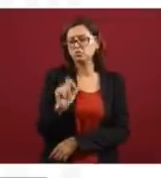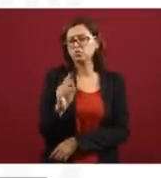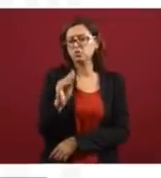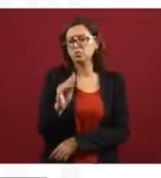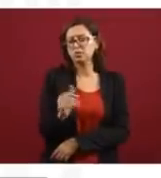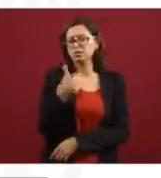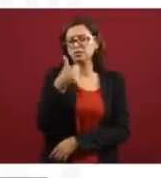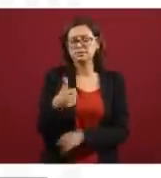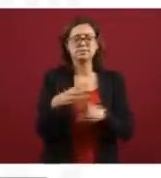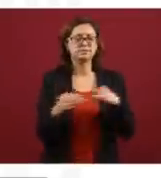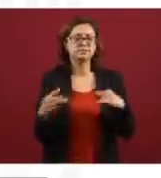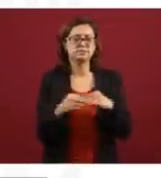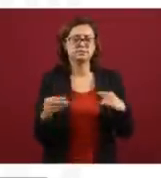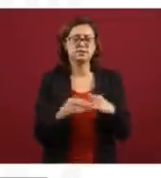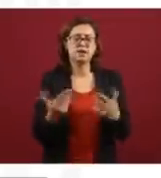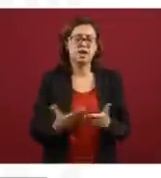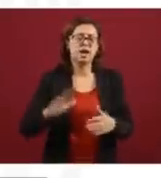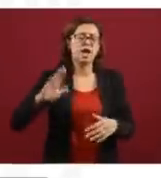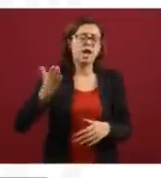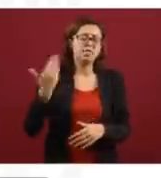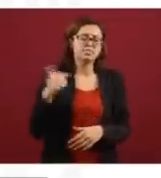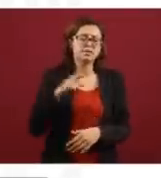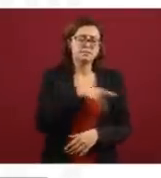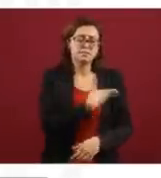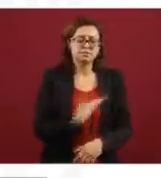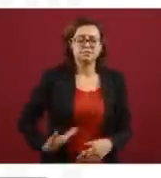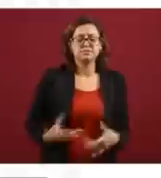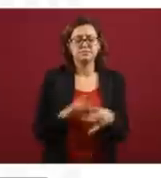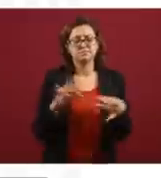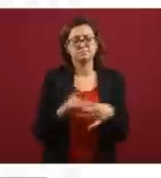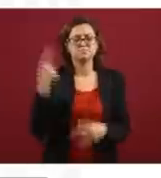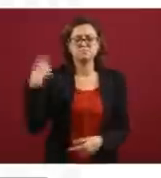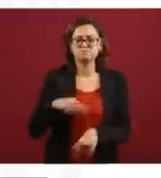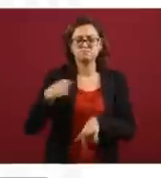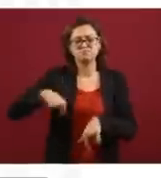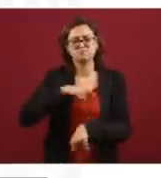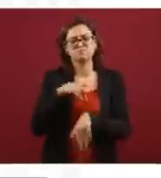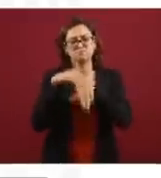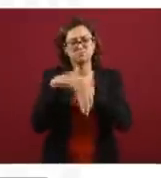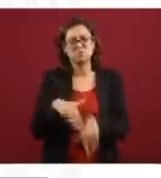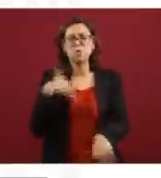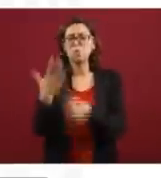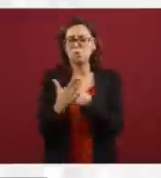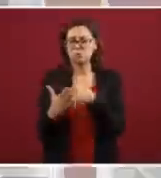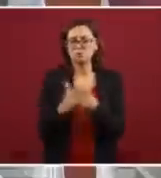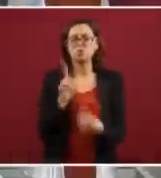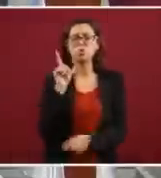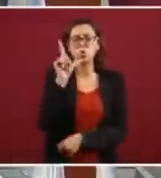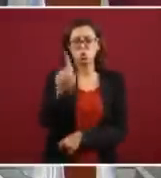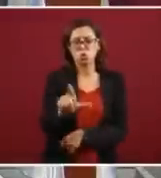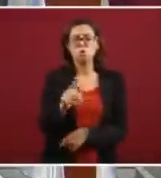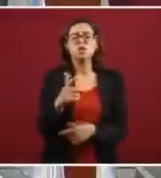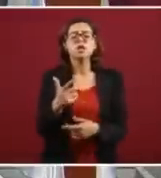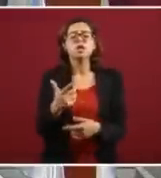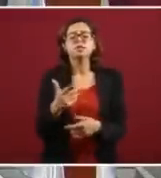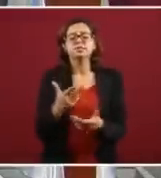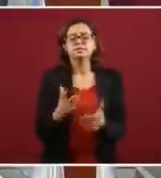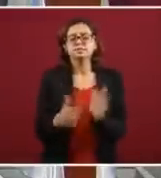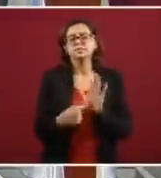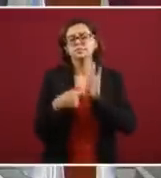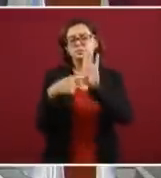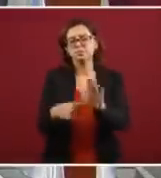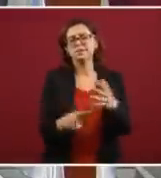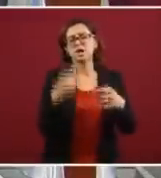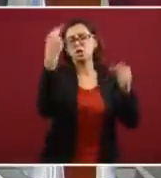22.96 pesos. Como mencionó el señor presidente, siguiendo sus instrucciones, estamos listos para hacer la presentación el próximo lunes, que será